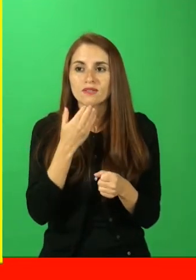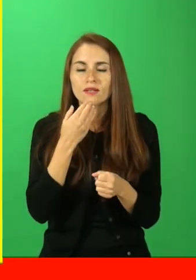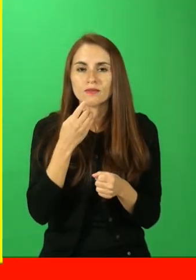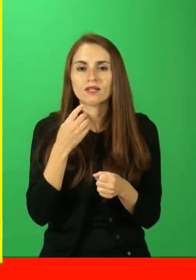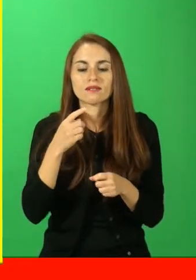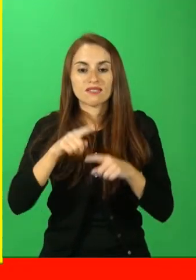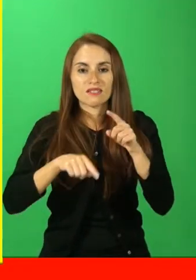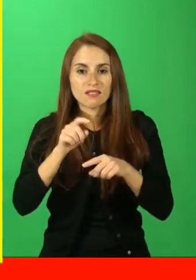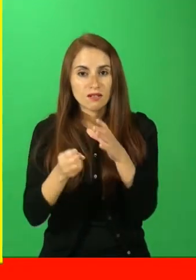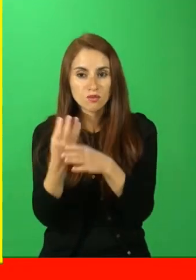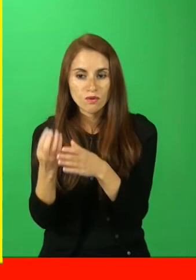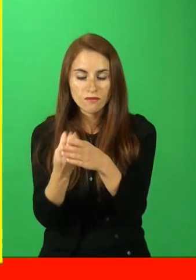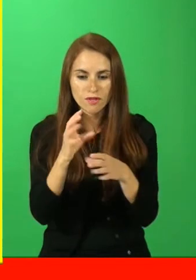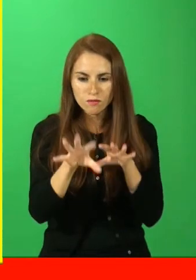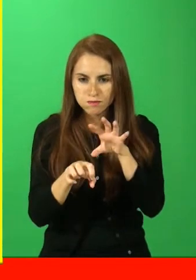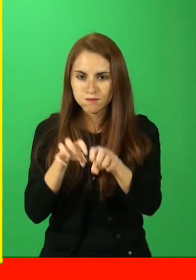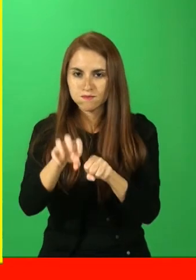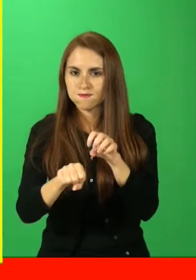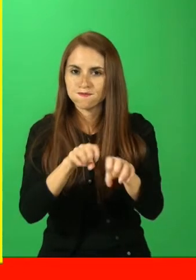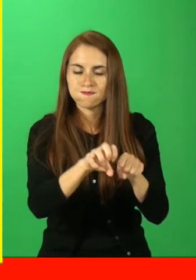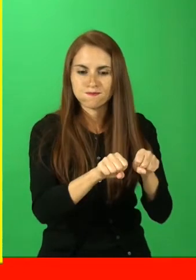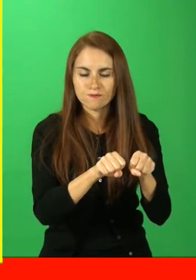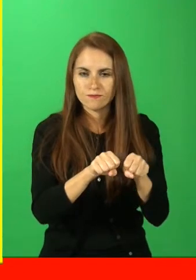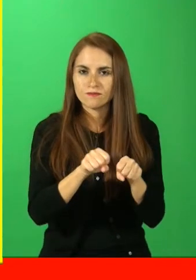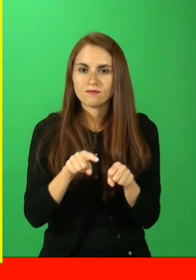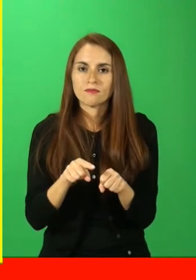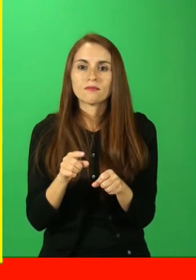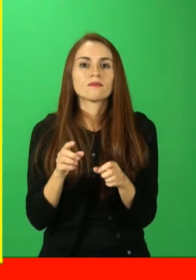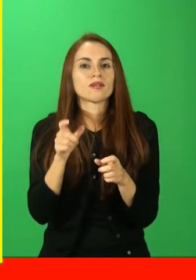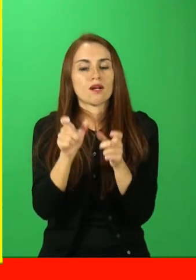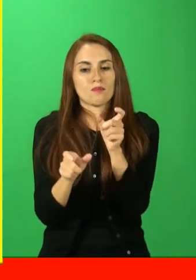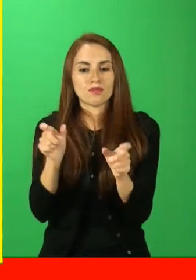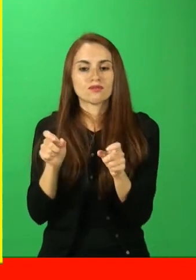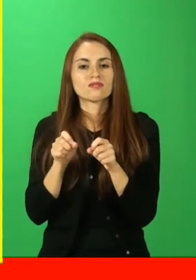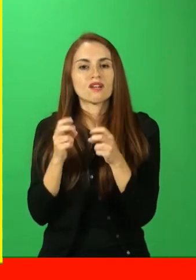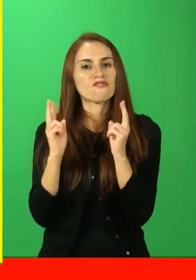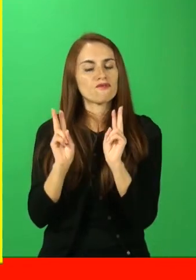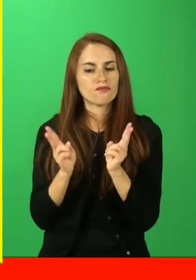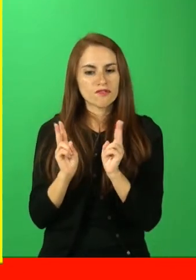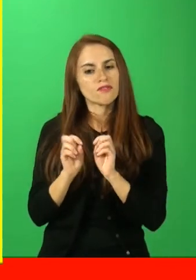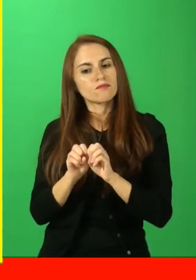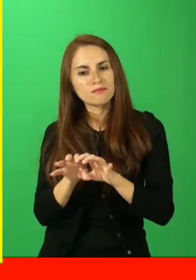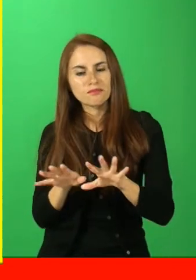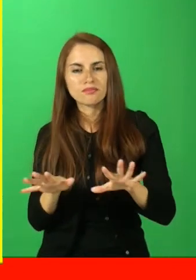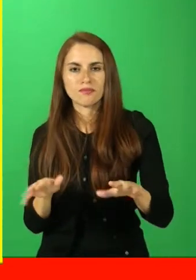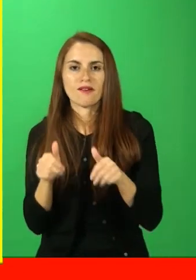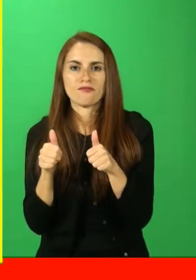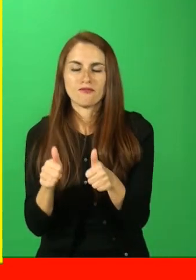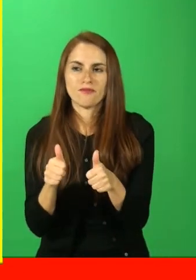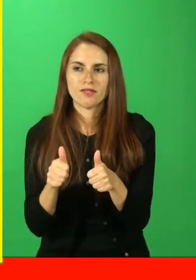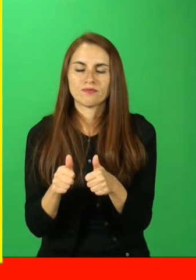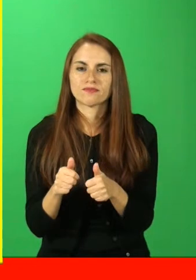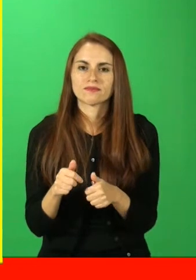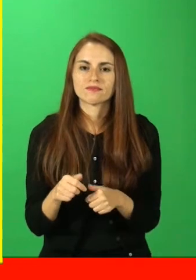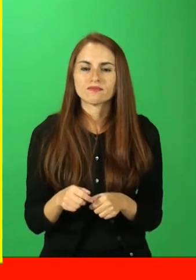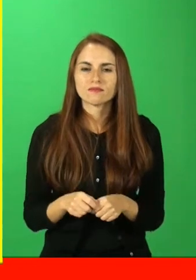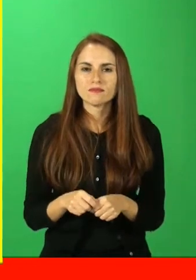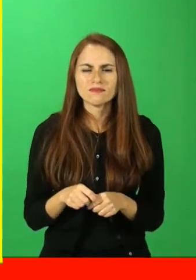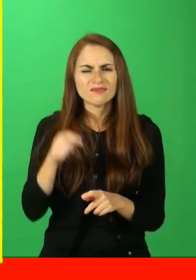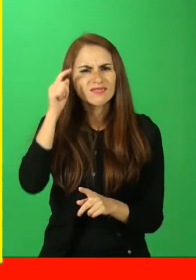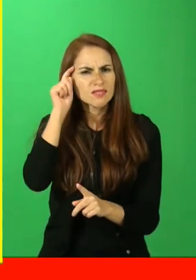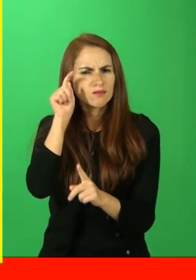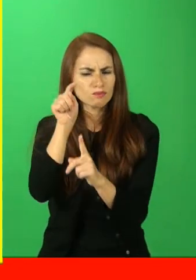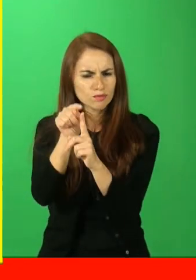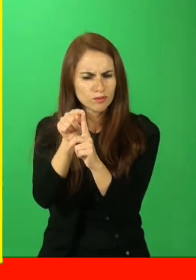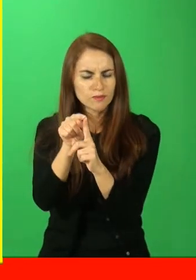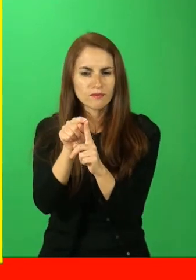hemos mencionado, para que su pueblo tranquilamente pudiera extenderse, crecer. Le interesaba mucho las provincias del